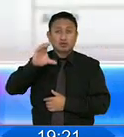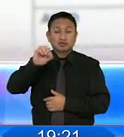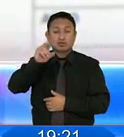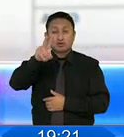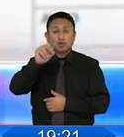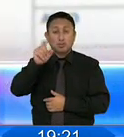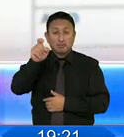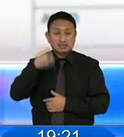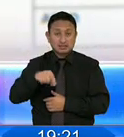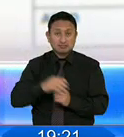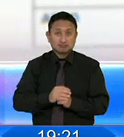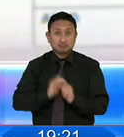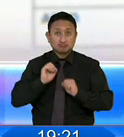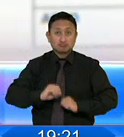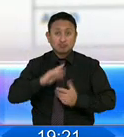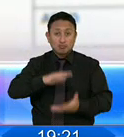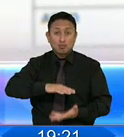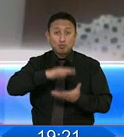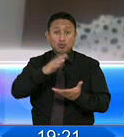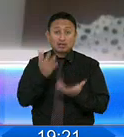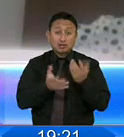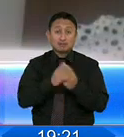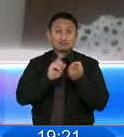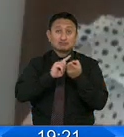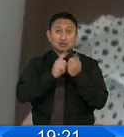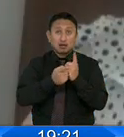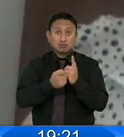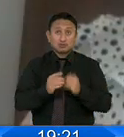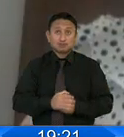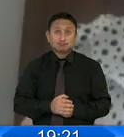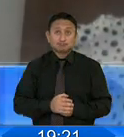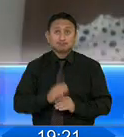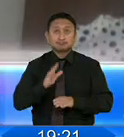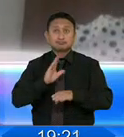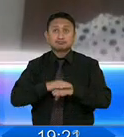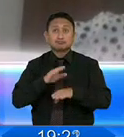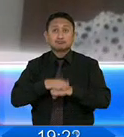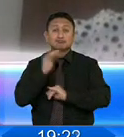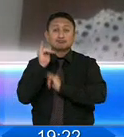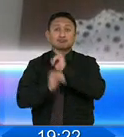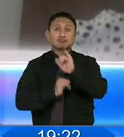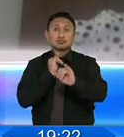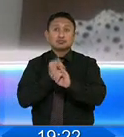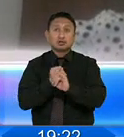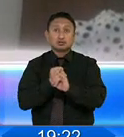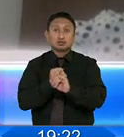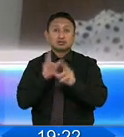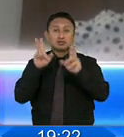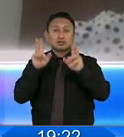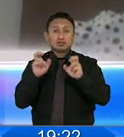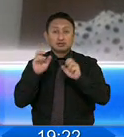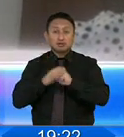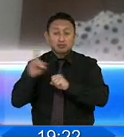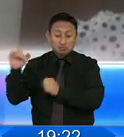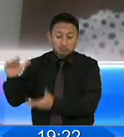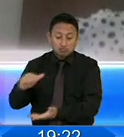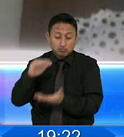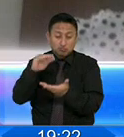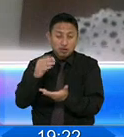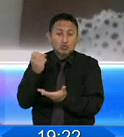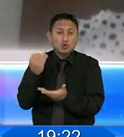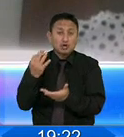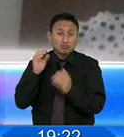que la entrega está sujeta a cambios. Por las características internacionales en torno a la disposición de la vacuna, pueda